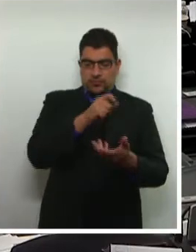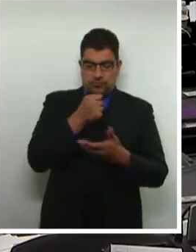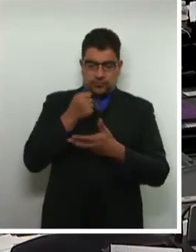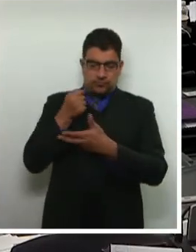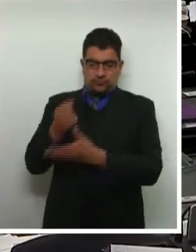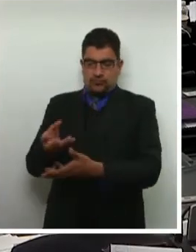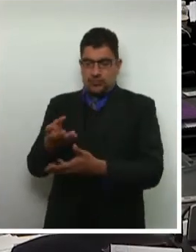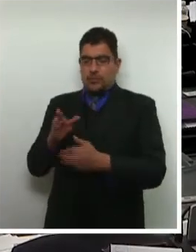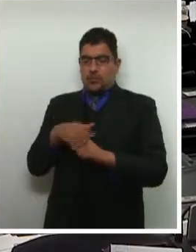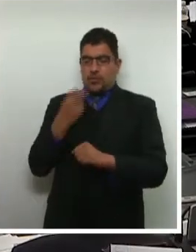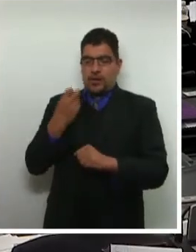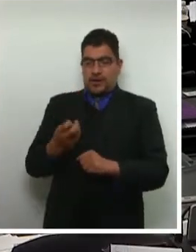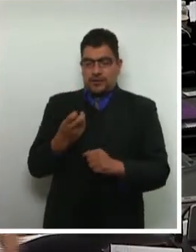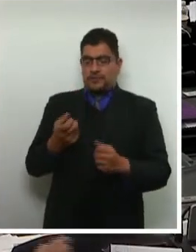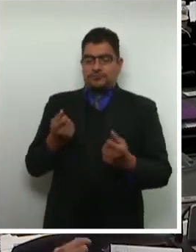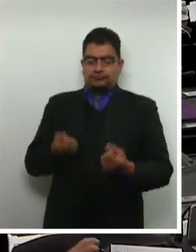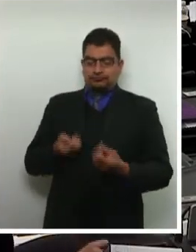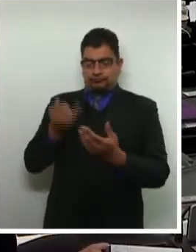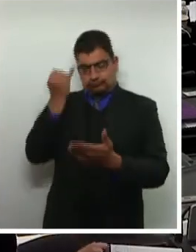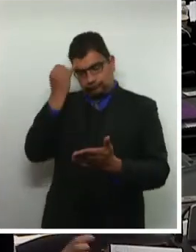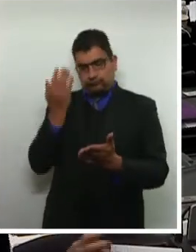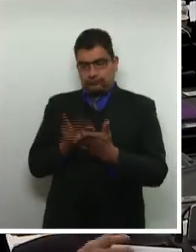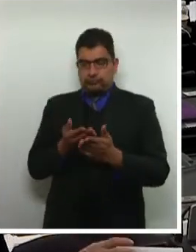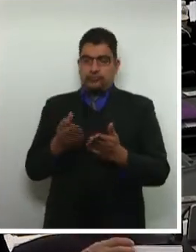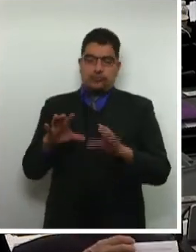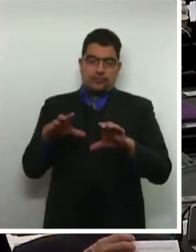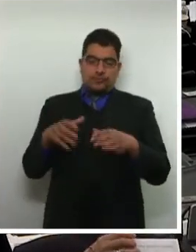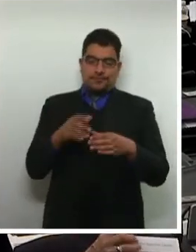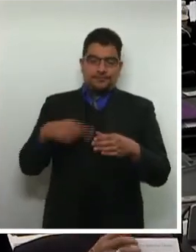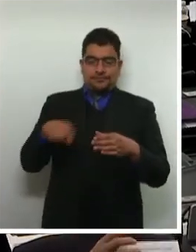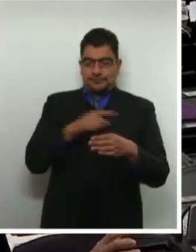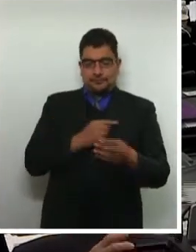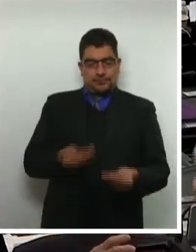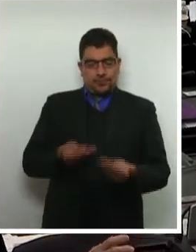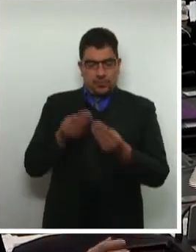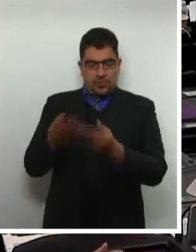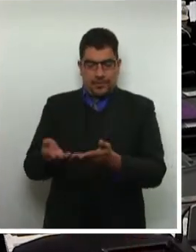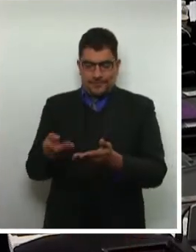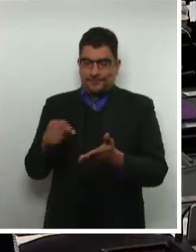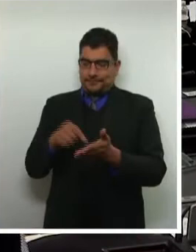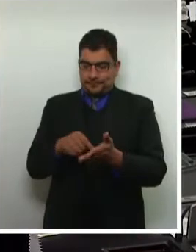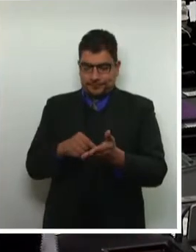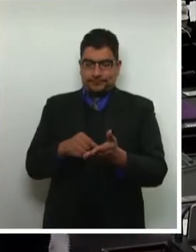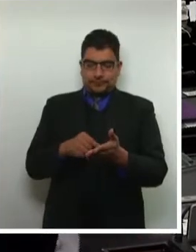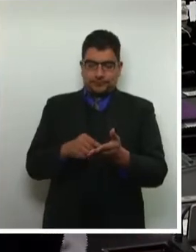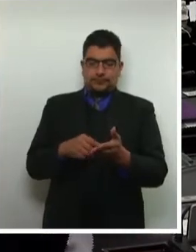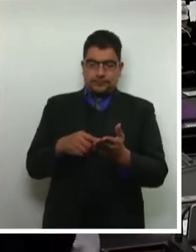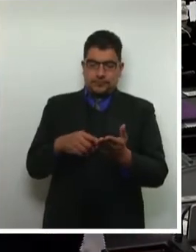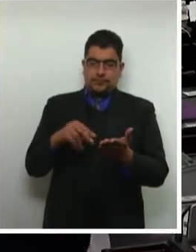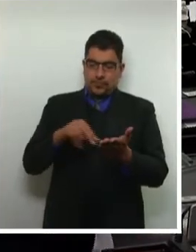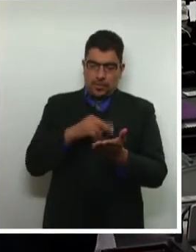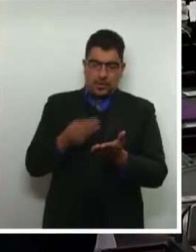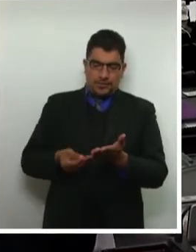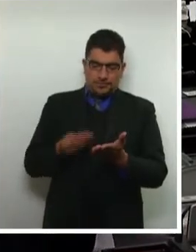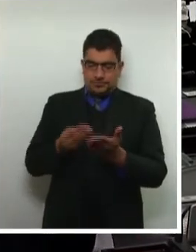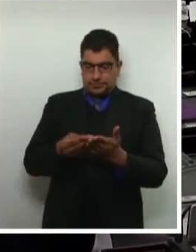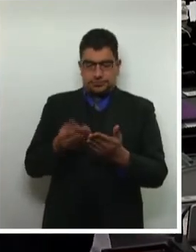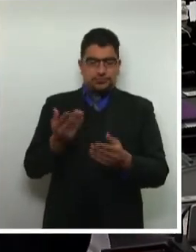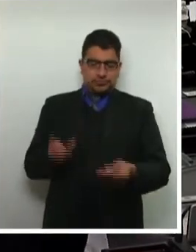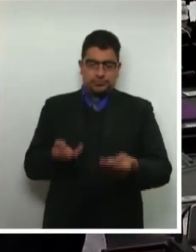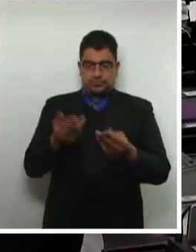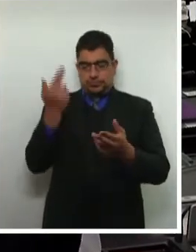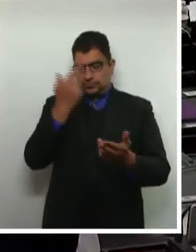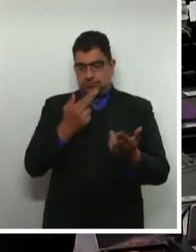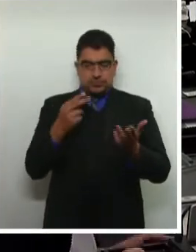se propone por parte de la Comisión y que está establecido en este dictamen que se